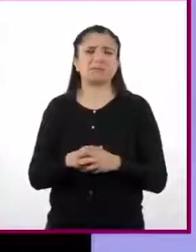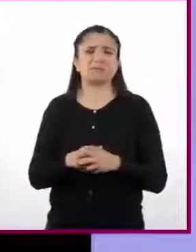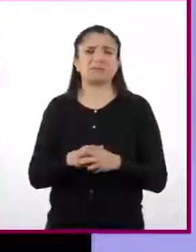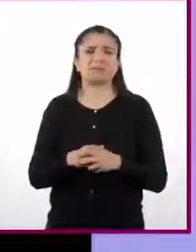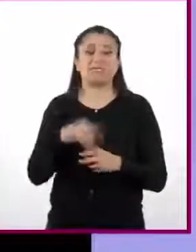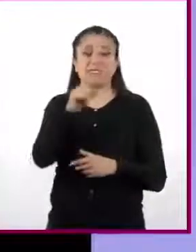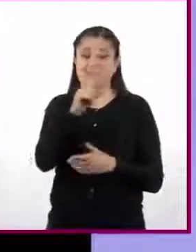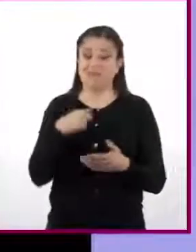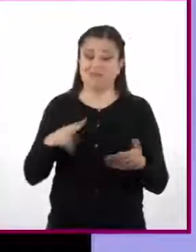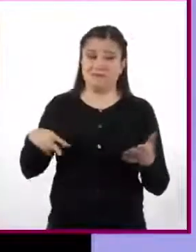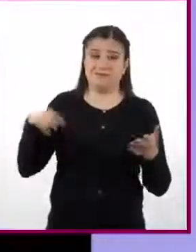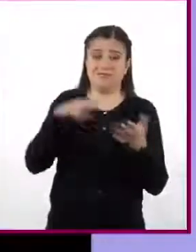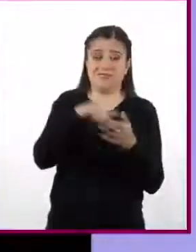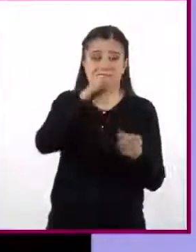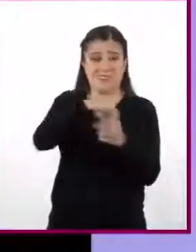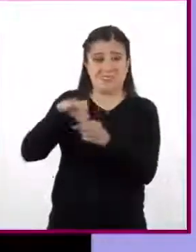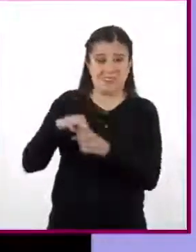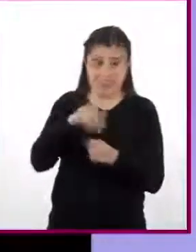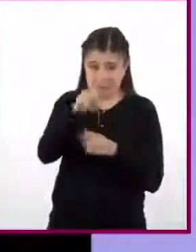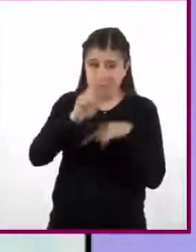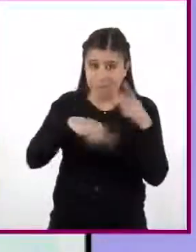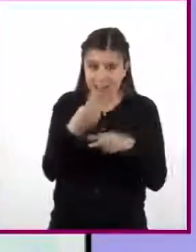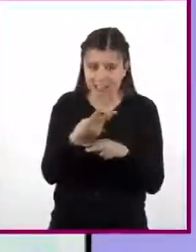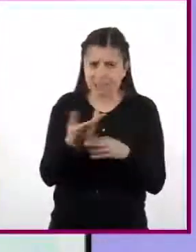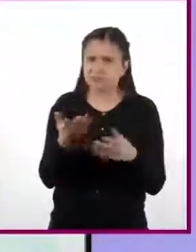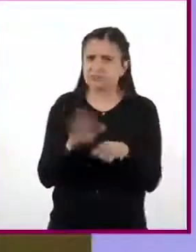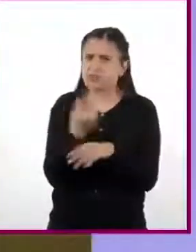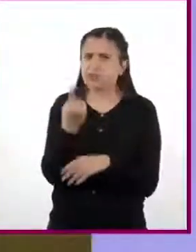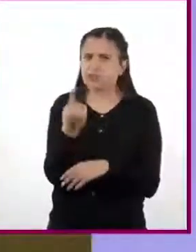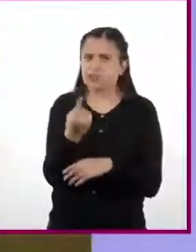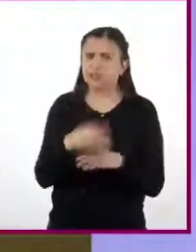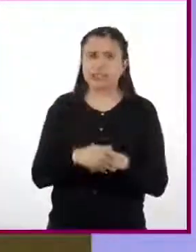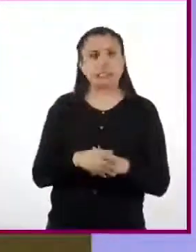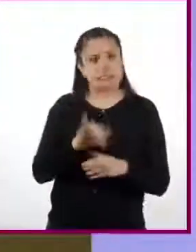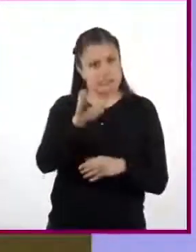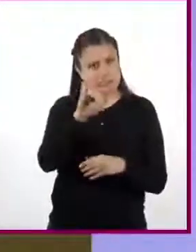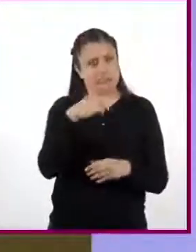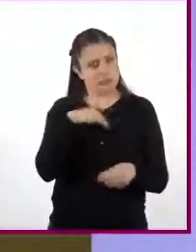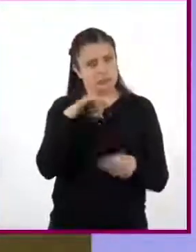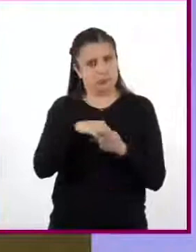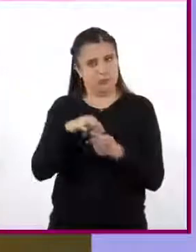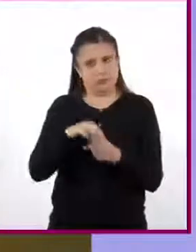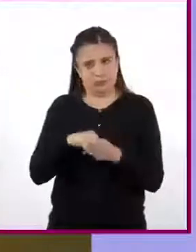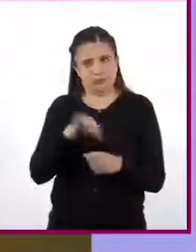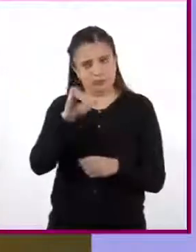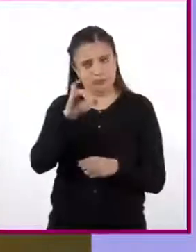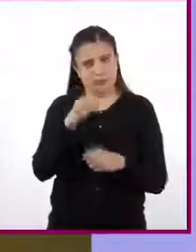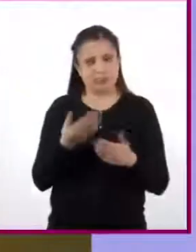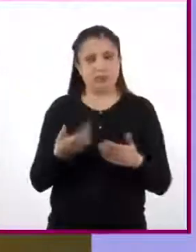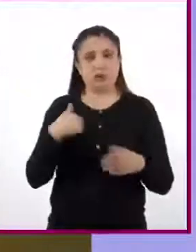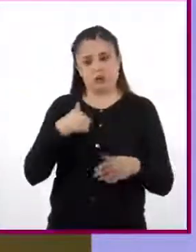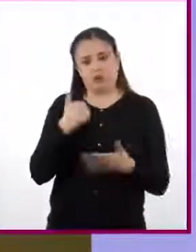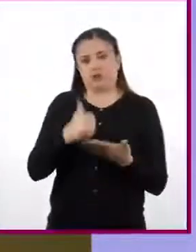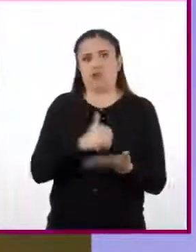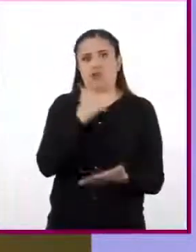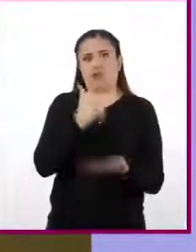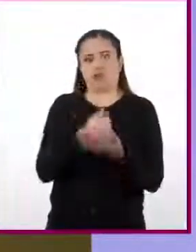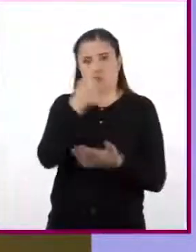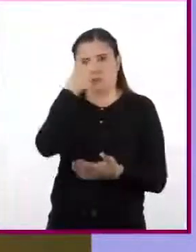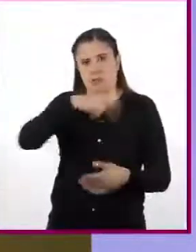¿Acudes a votar cuando hay elecciones? ¿Por qué? Sí, cómo no. ¿Por qué? Porque soy